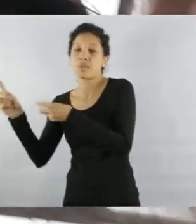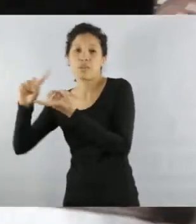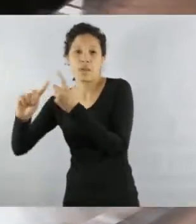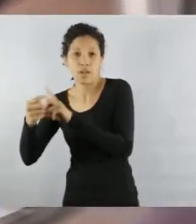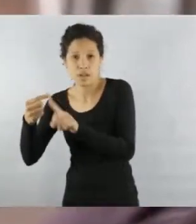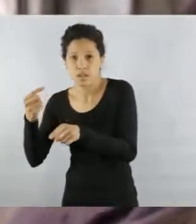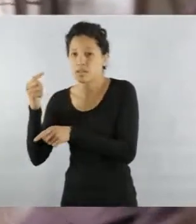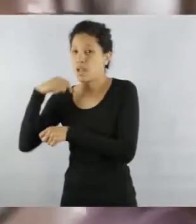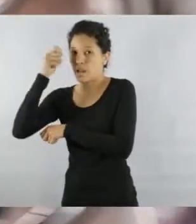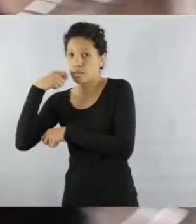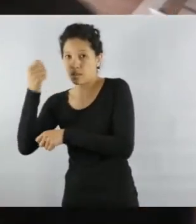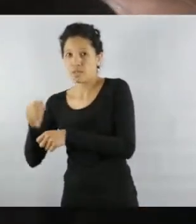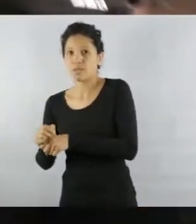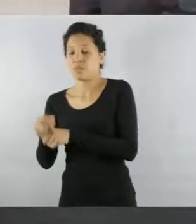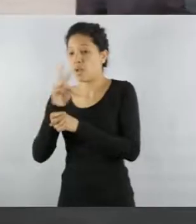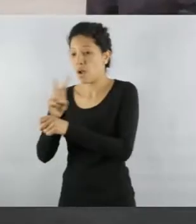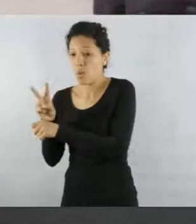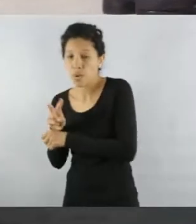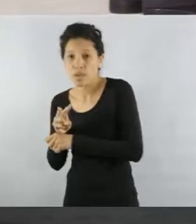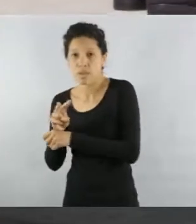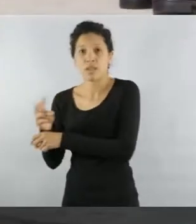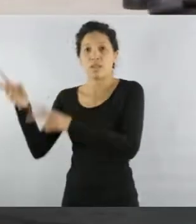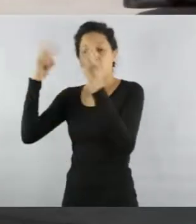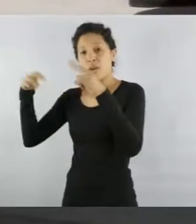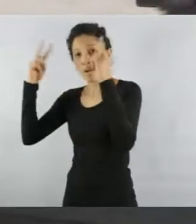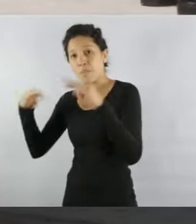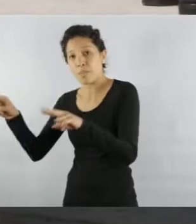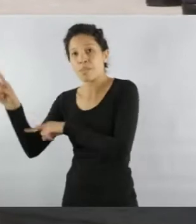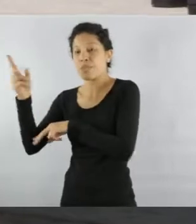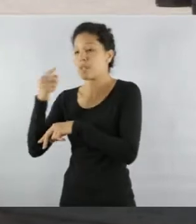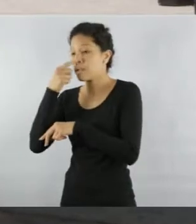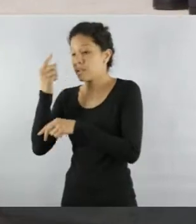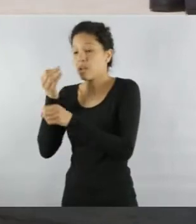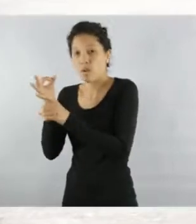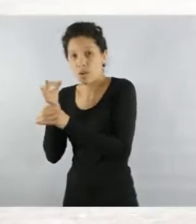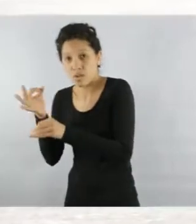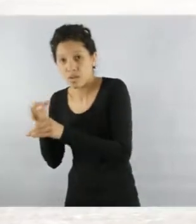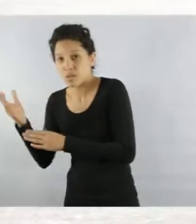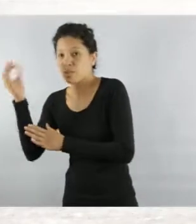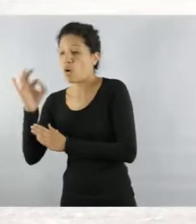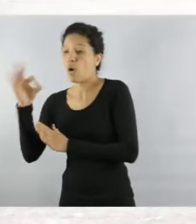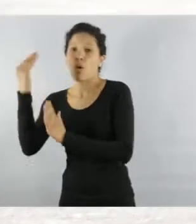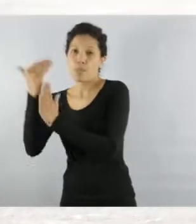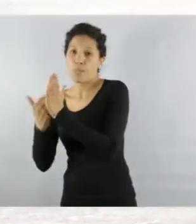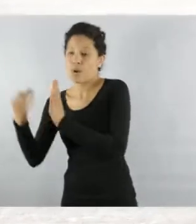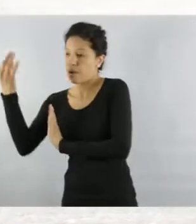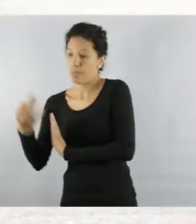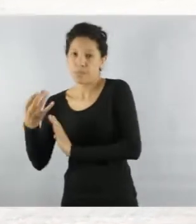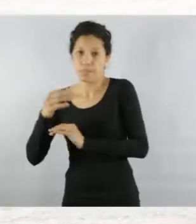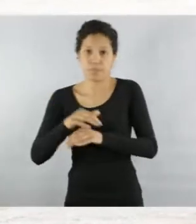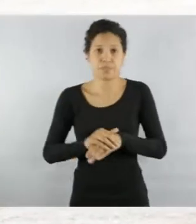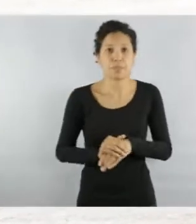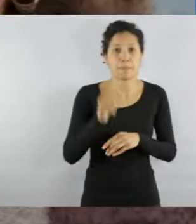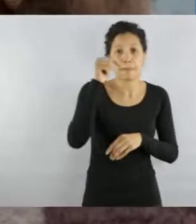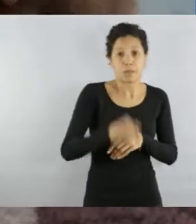con los animales en el cuidado en el paseo en el adiestramiento local o en algún programa específico de estamento de